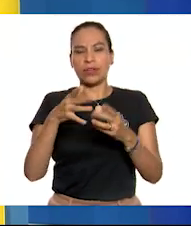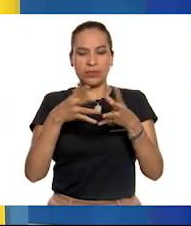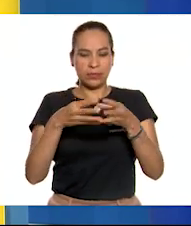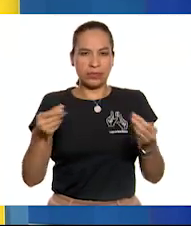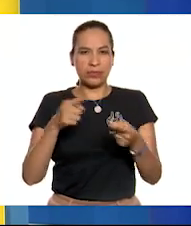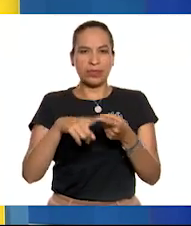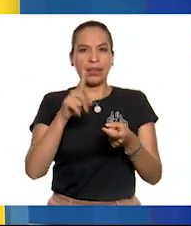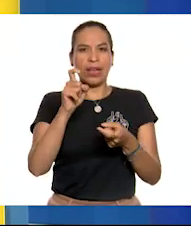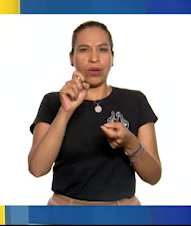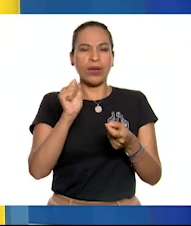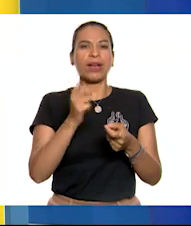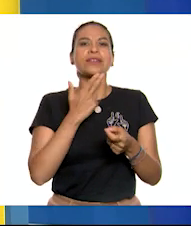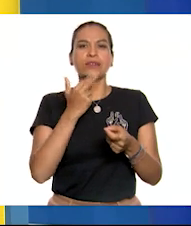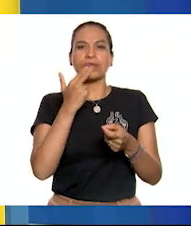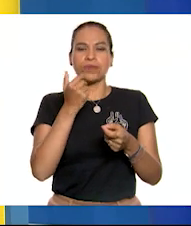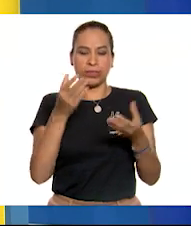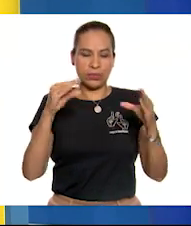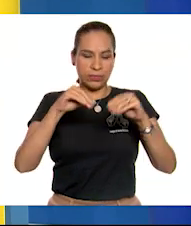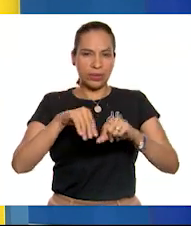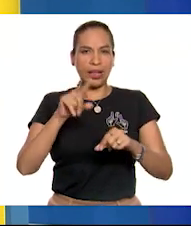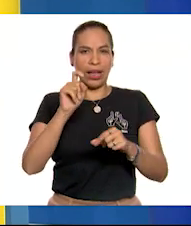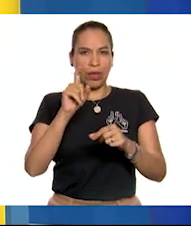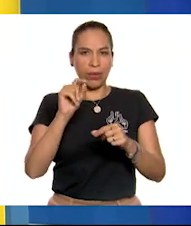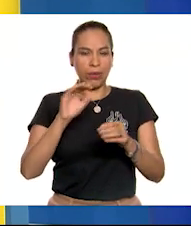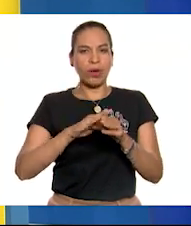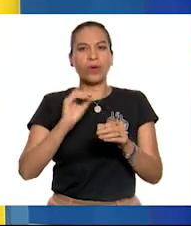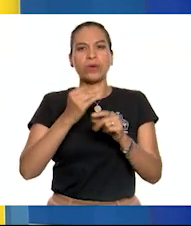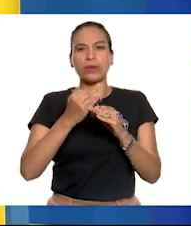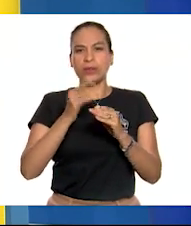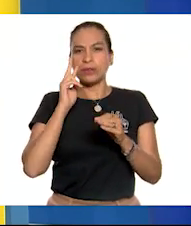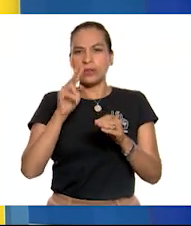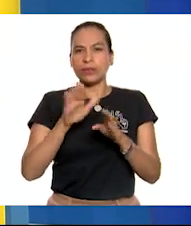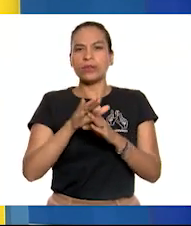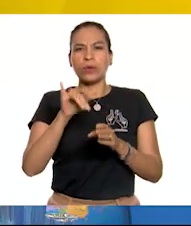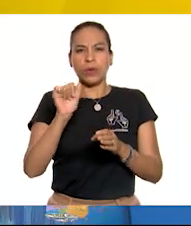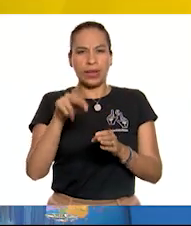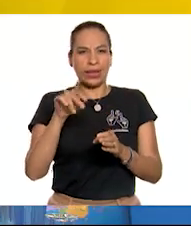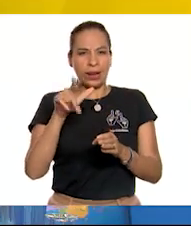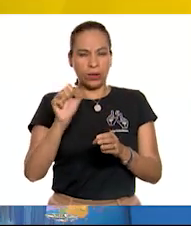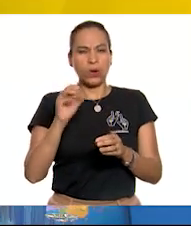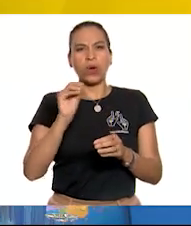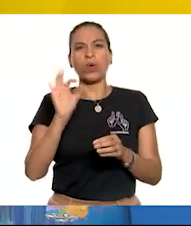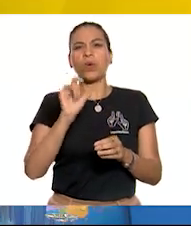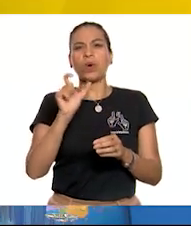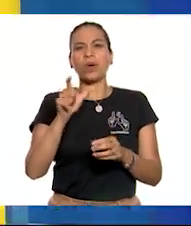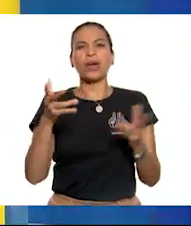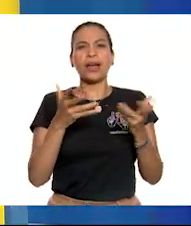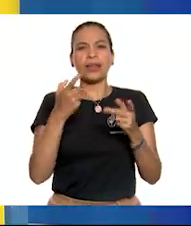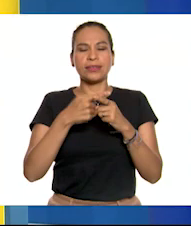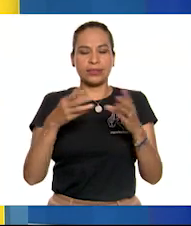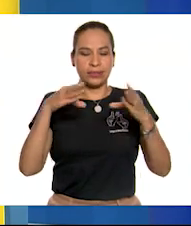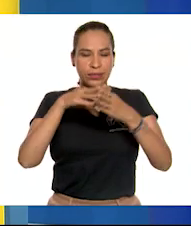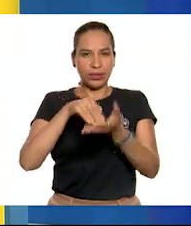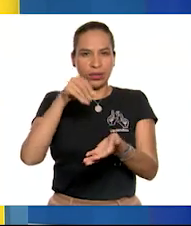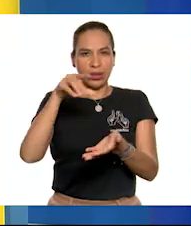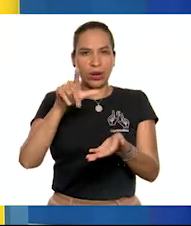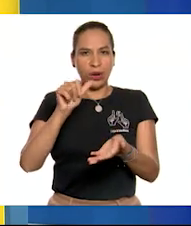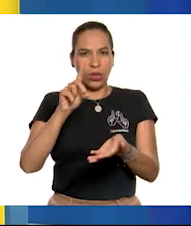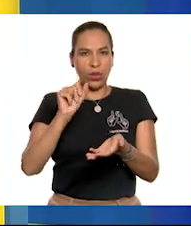disuelves agua con azúcar para hacer un agua fresca, como la que tomaste tú, Juan Carlos, o cuando haces lodo con agua y